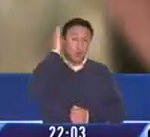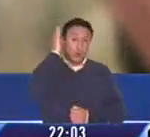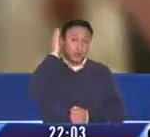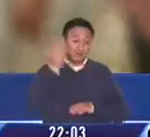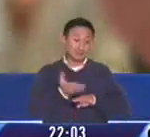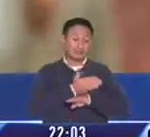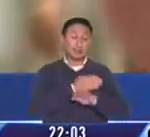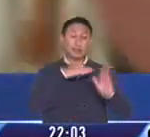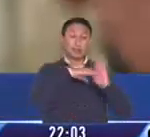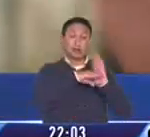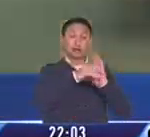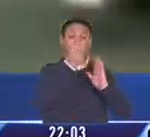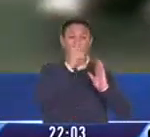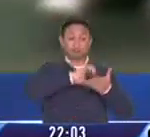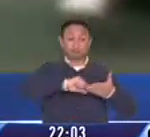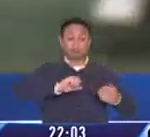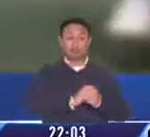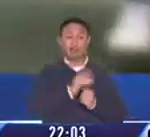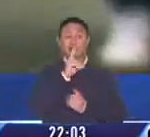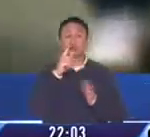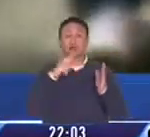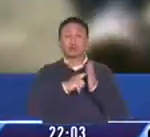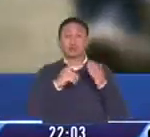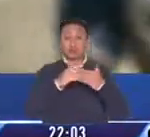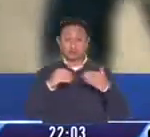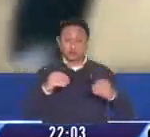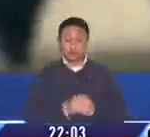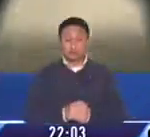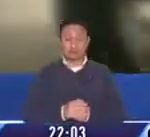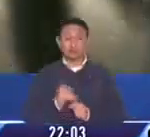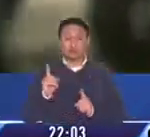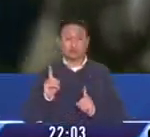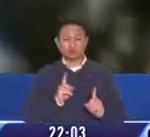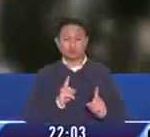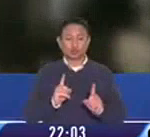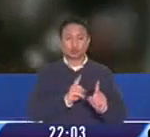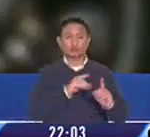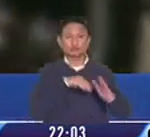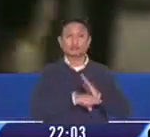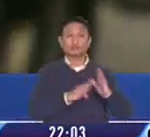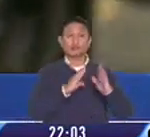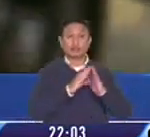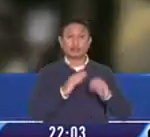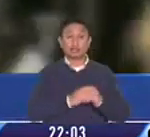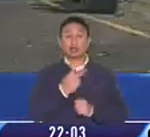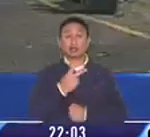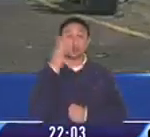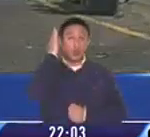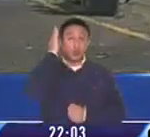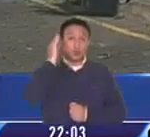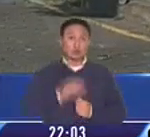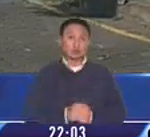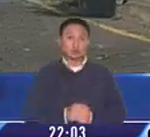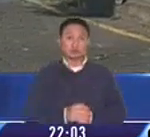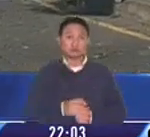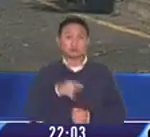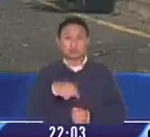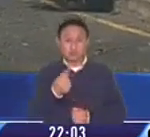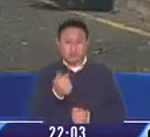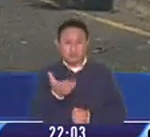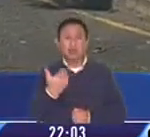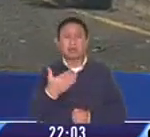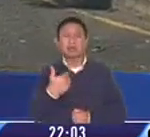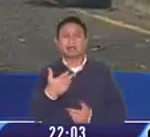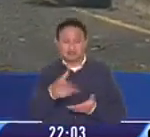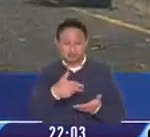de una agencia bancaria $2,000, le siguieron desde el banco. En la casa estaban las dos mujeres. Exigían que les entreguen